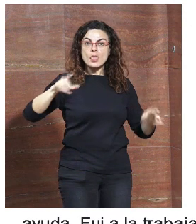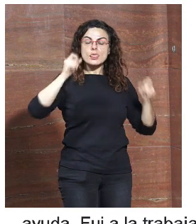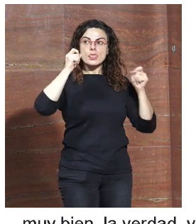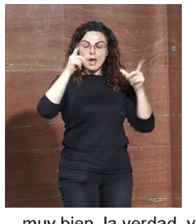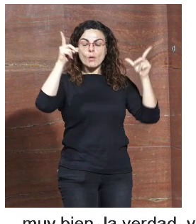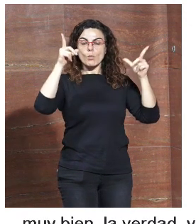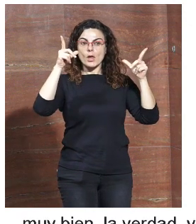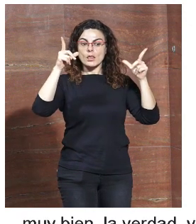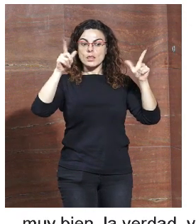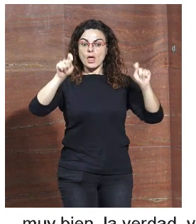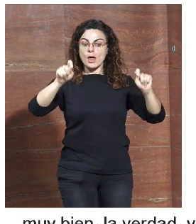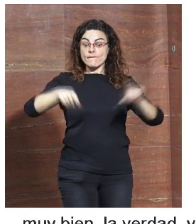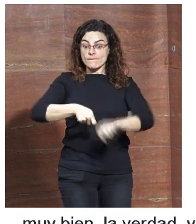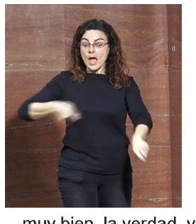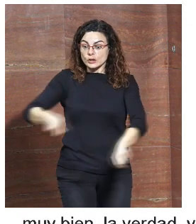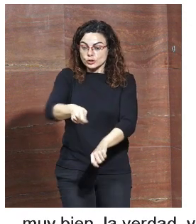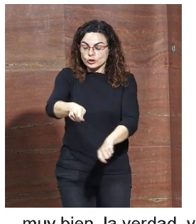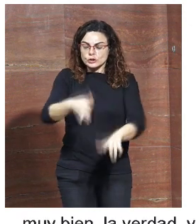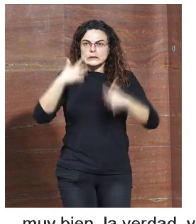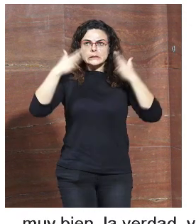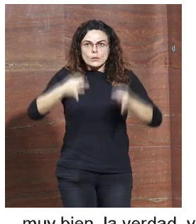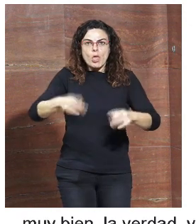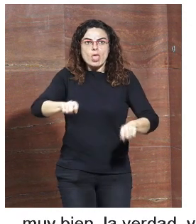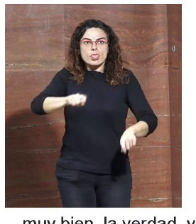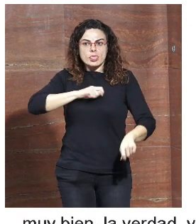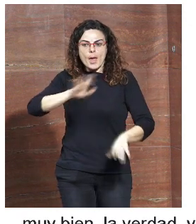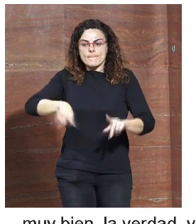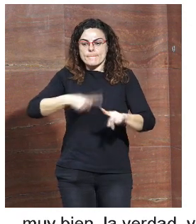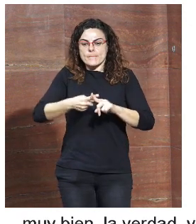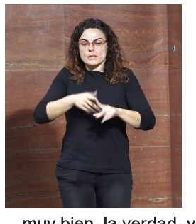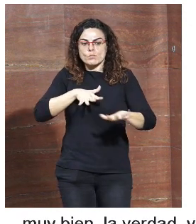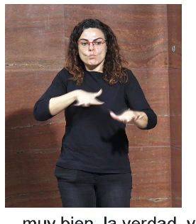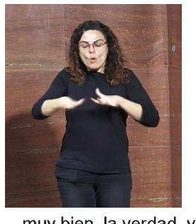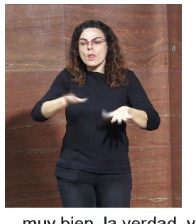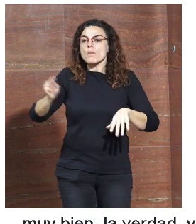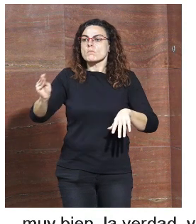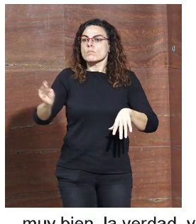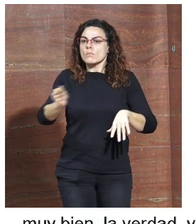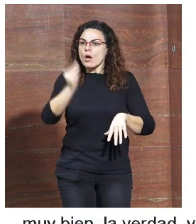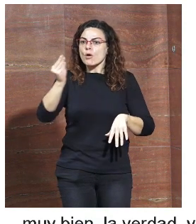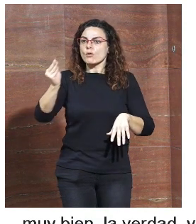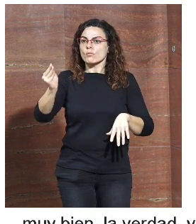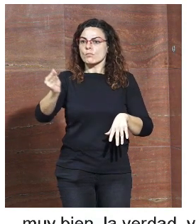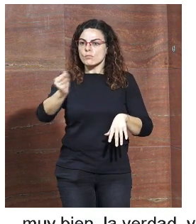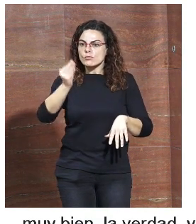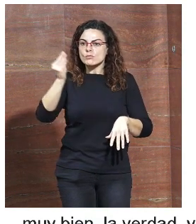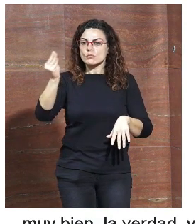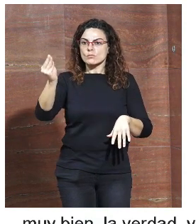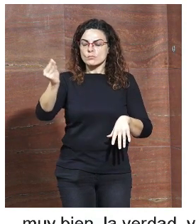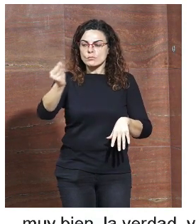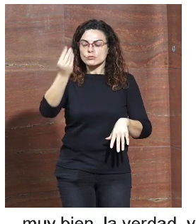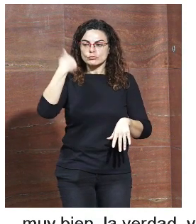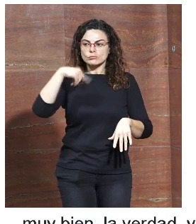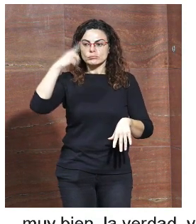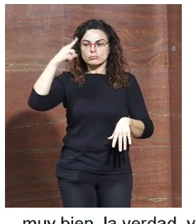daba seguridad y que mi movilidad mejoraba, ahí descubrí que es un tema